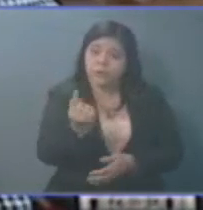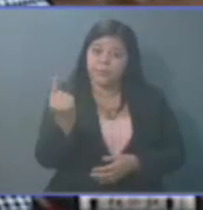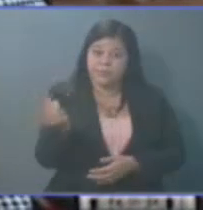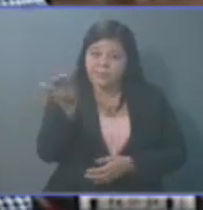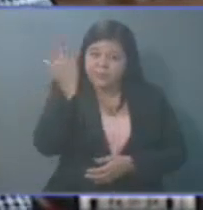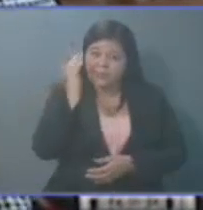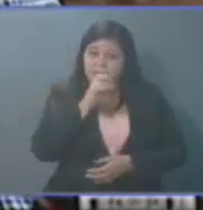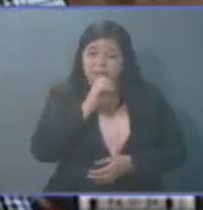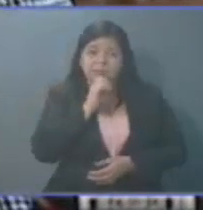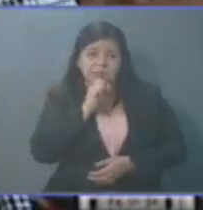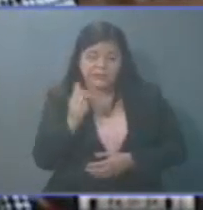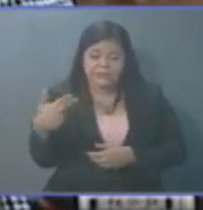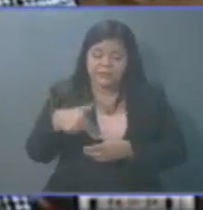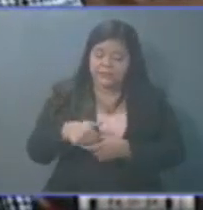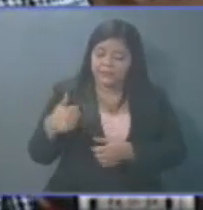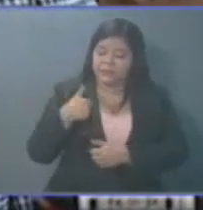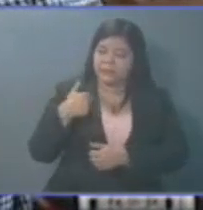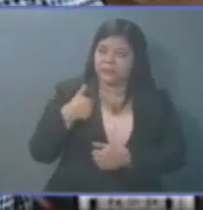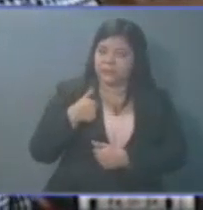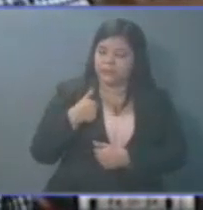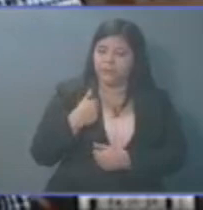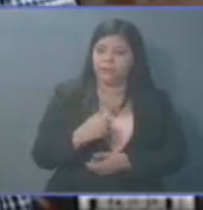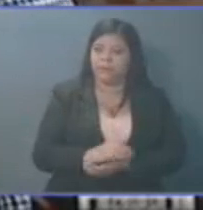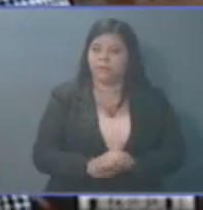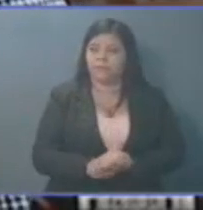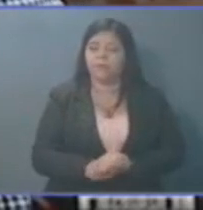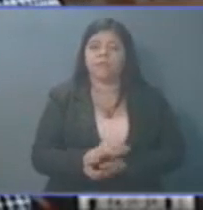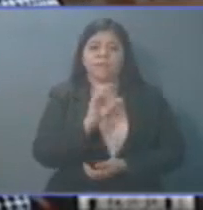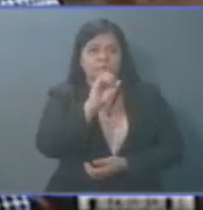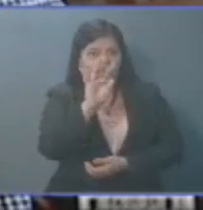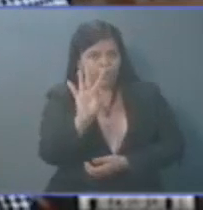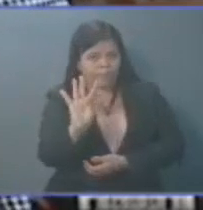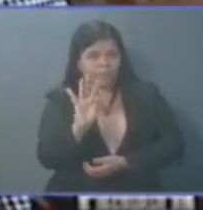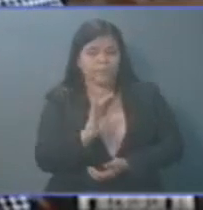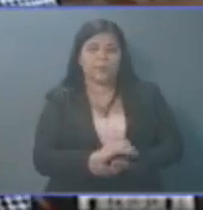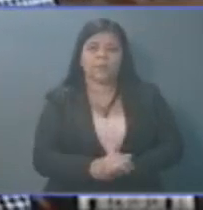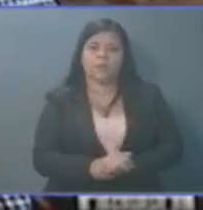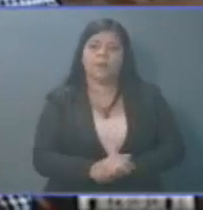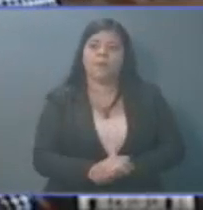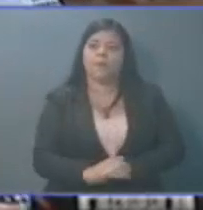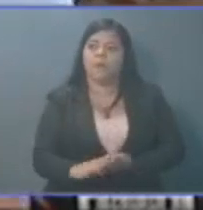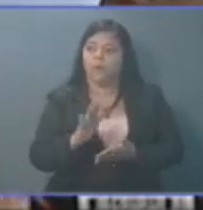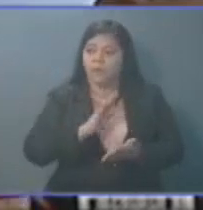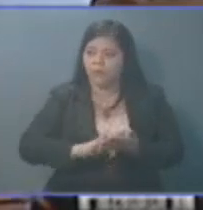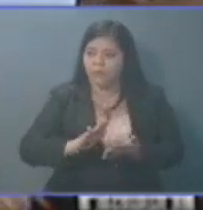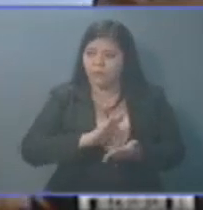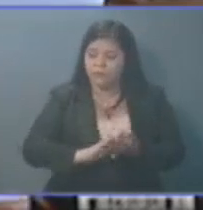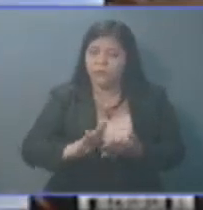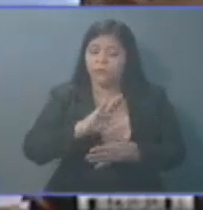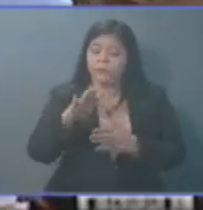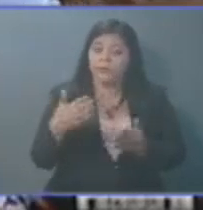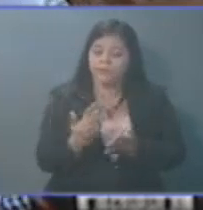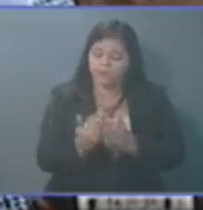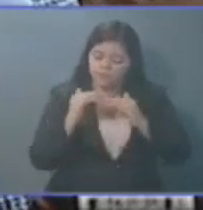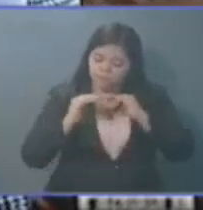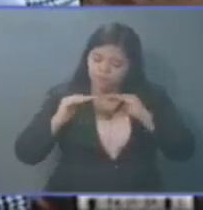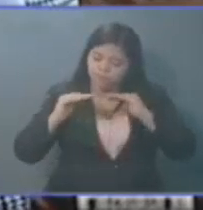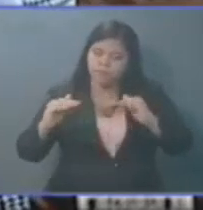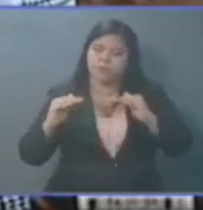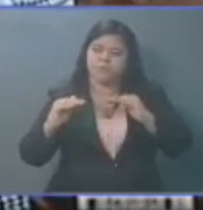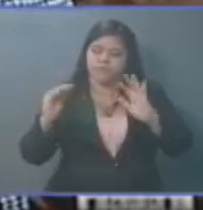y Excombatientes, y 04 Financiamiento para la Estabilización